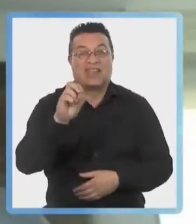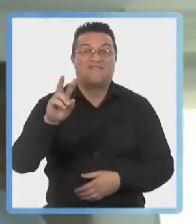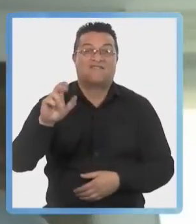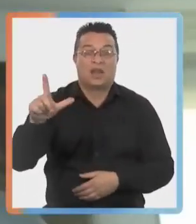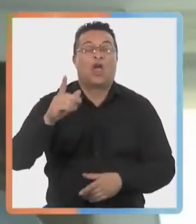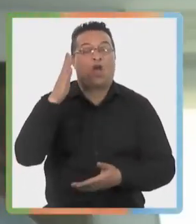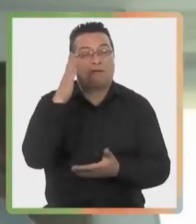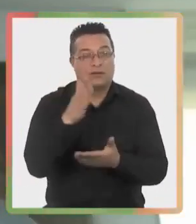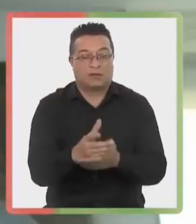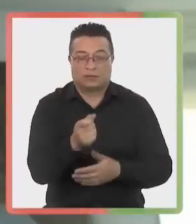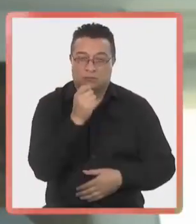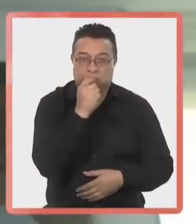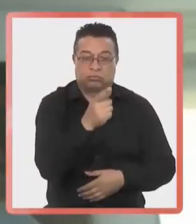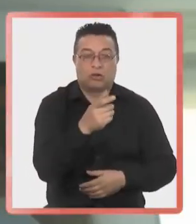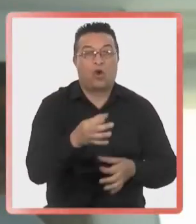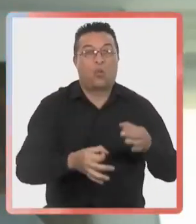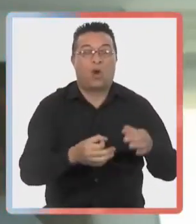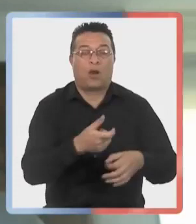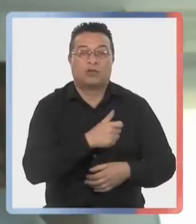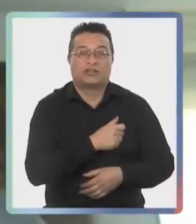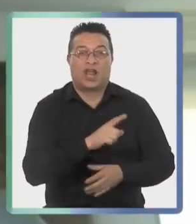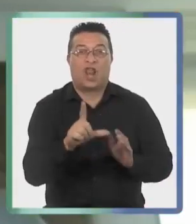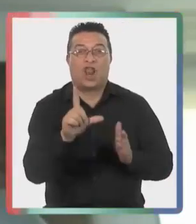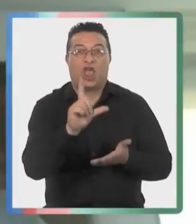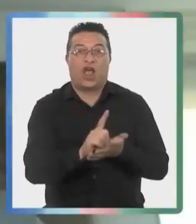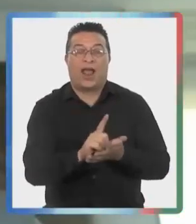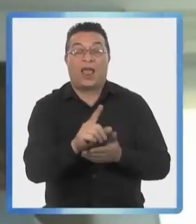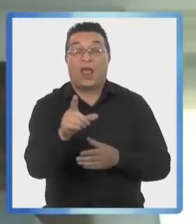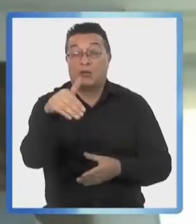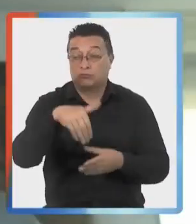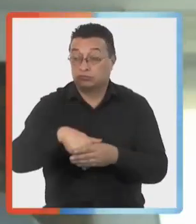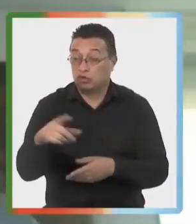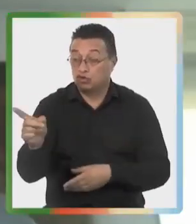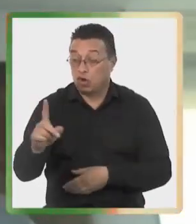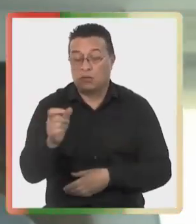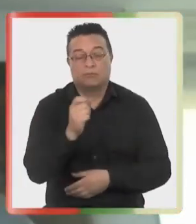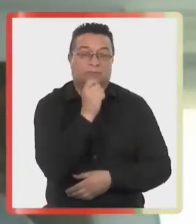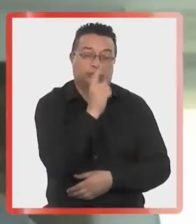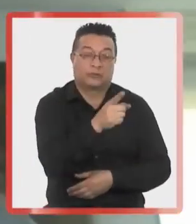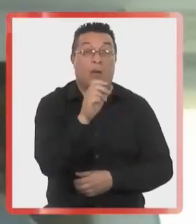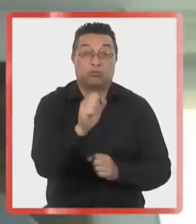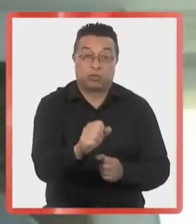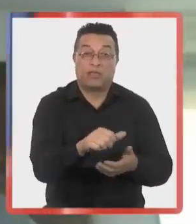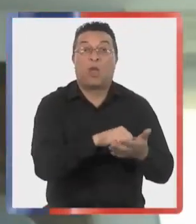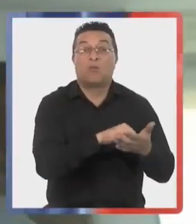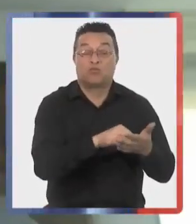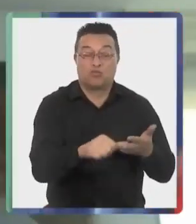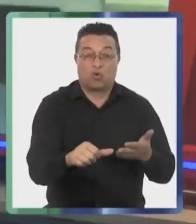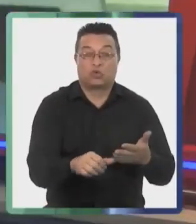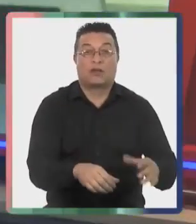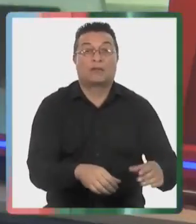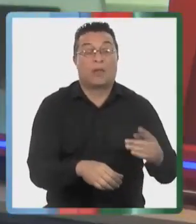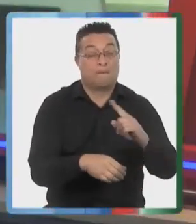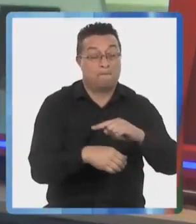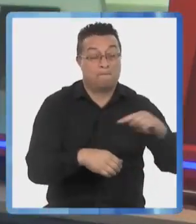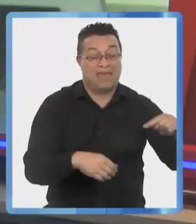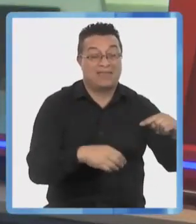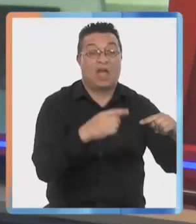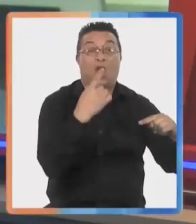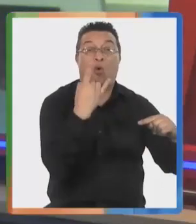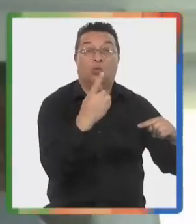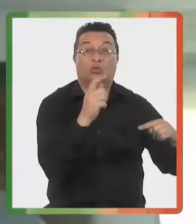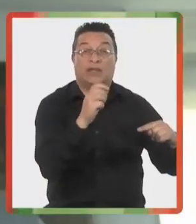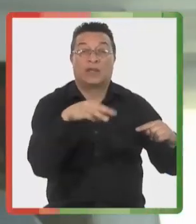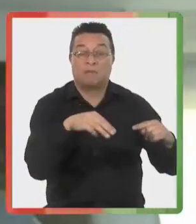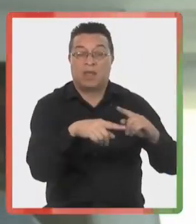tiene la obligación de denunciar a los juzgados de policía local las personas que no votan y ellos arriesgan multas que van desde media